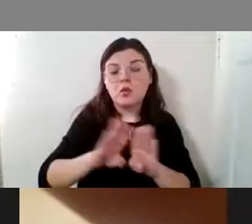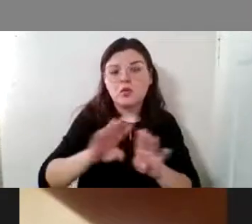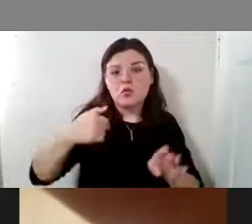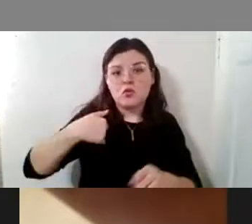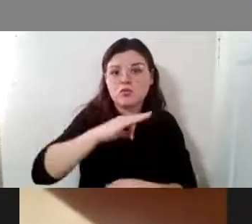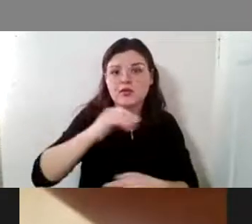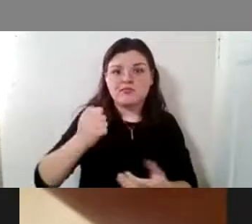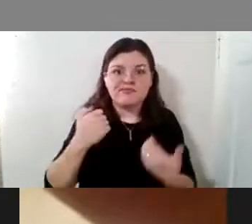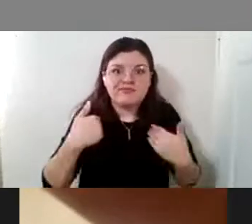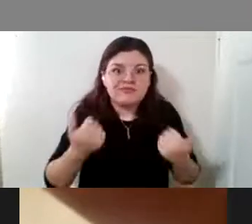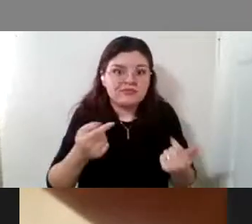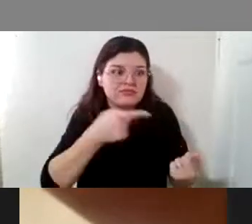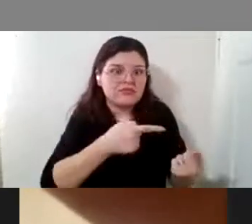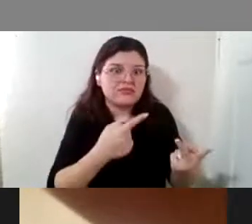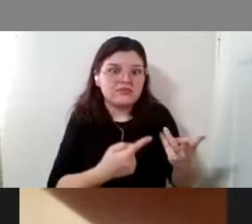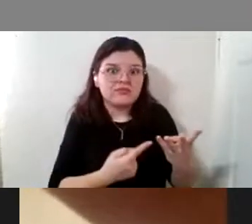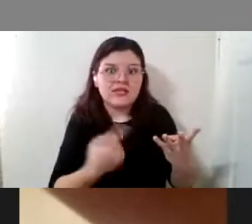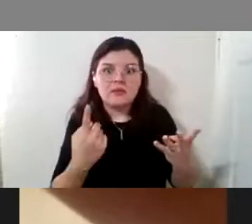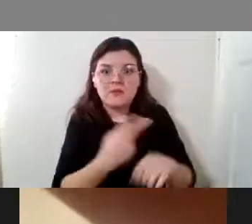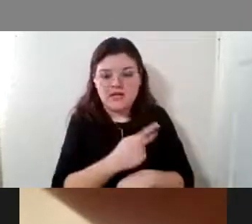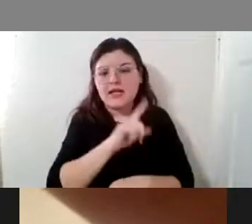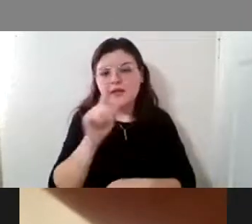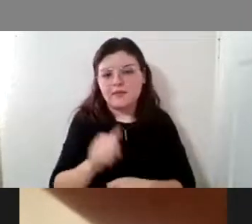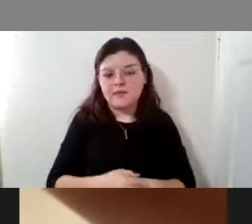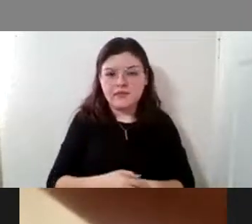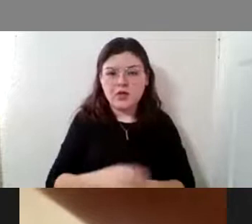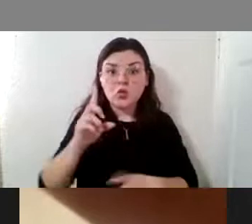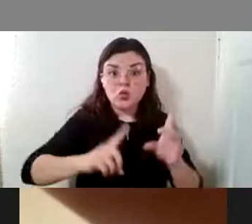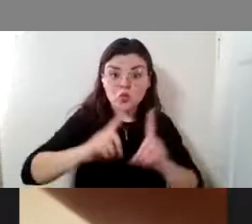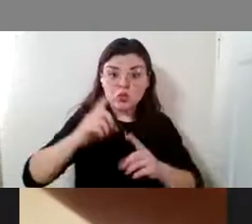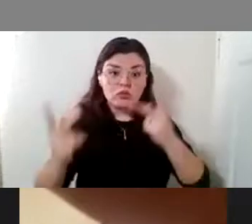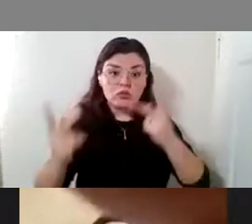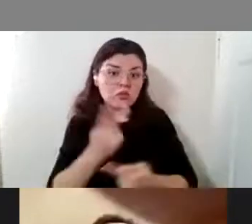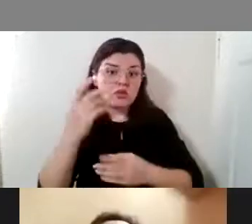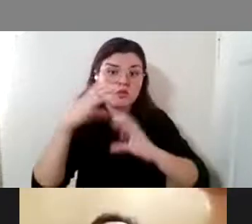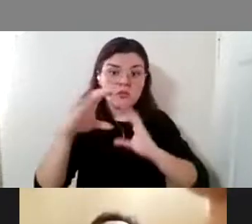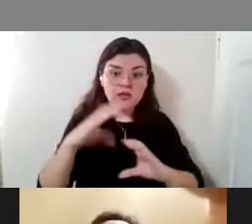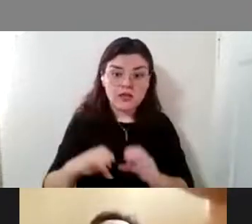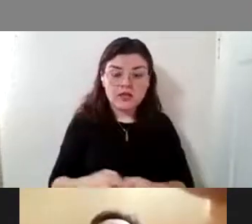la situación. Y bueno, no sé si tengan alguna duda, algún otro comentario.